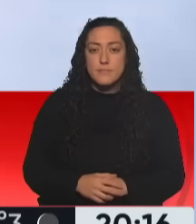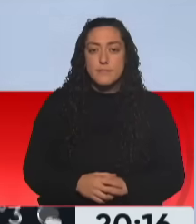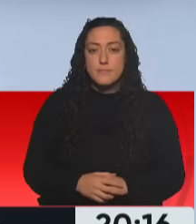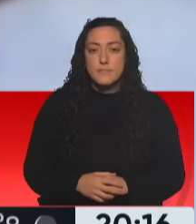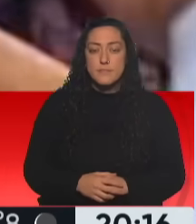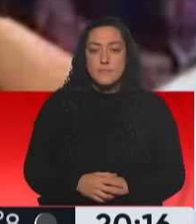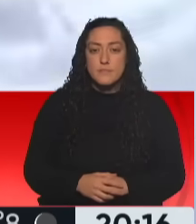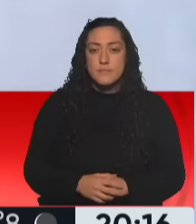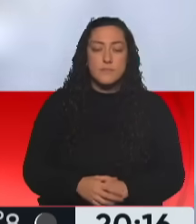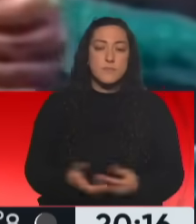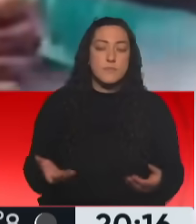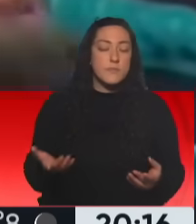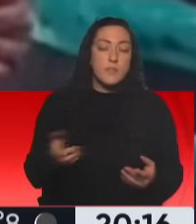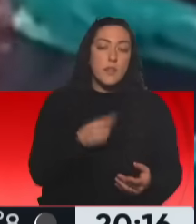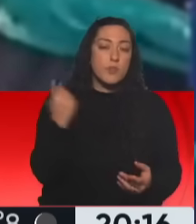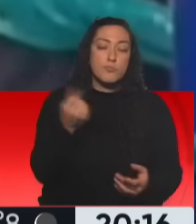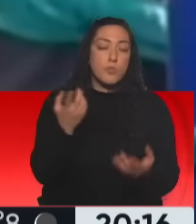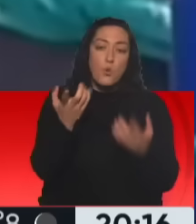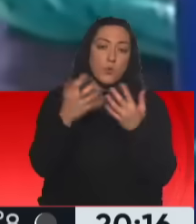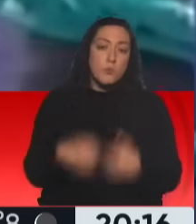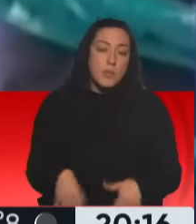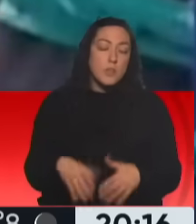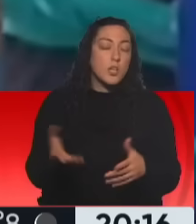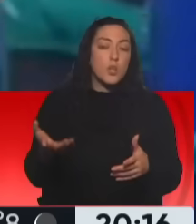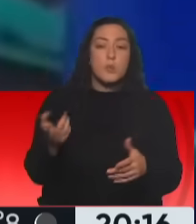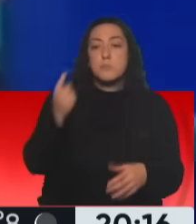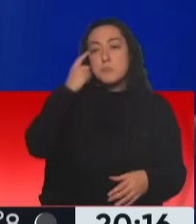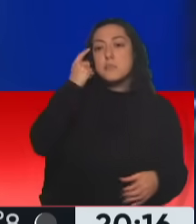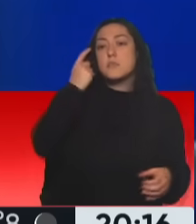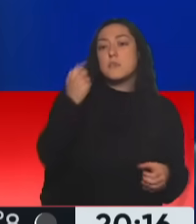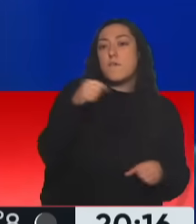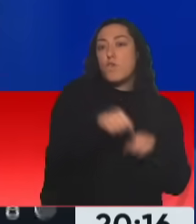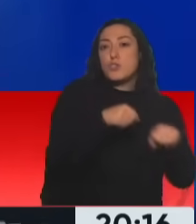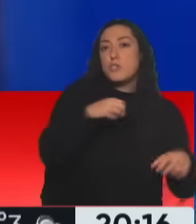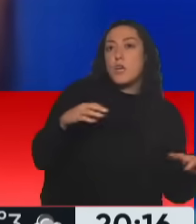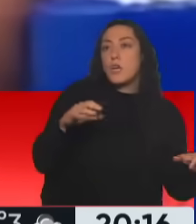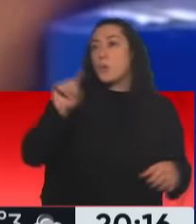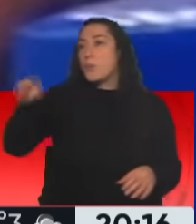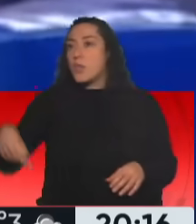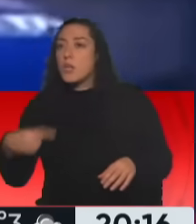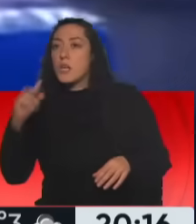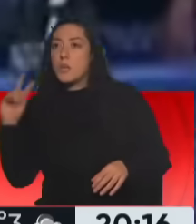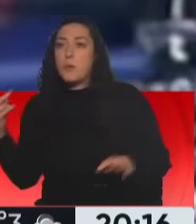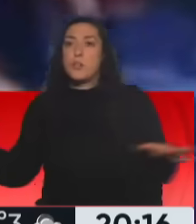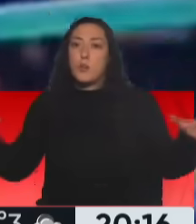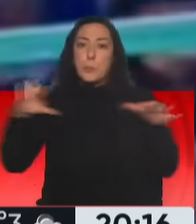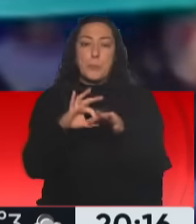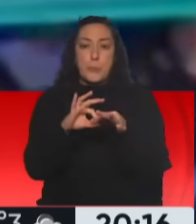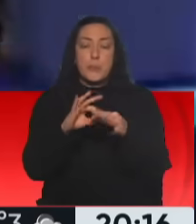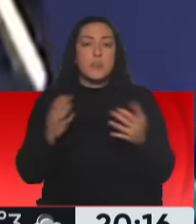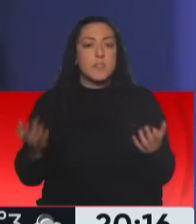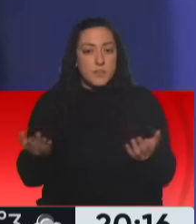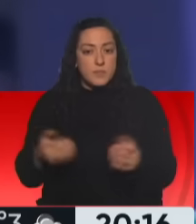es innegable que uno inmediatamente asocia, bueno, a qué se dedicaba ella durante los últimos años de su vida con